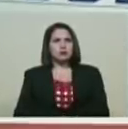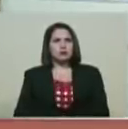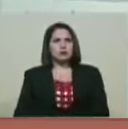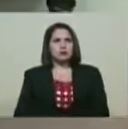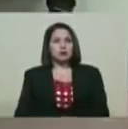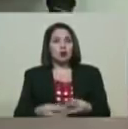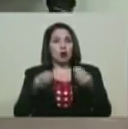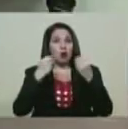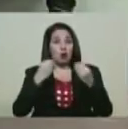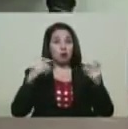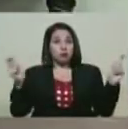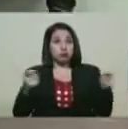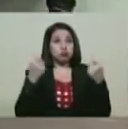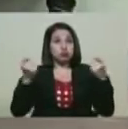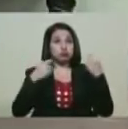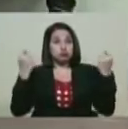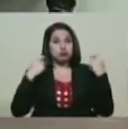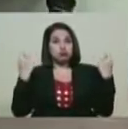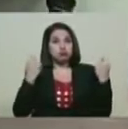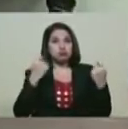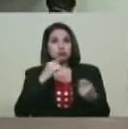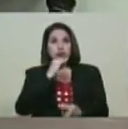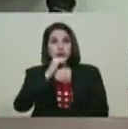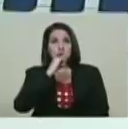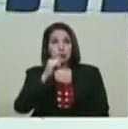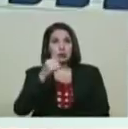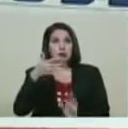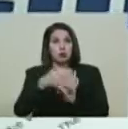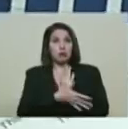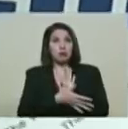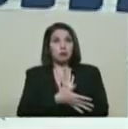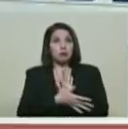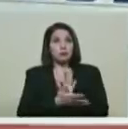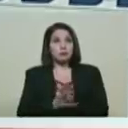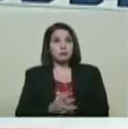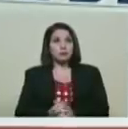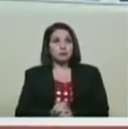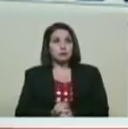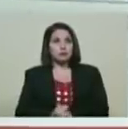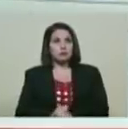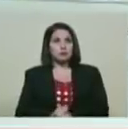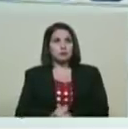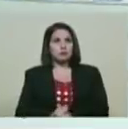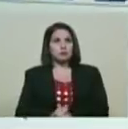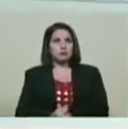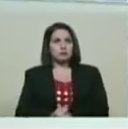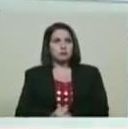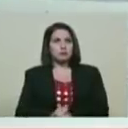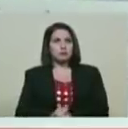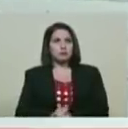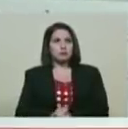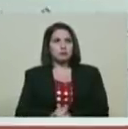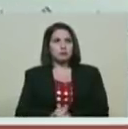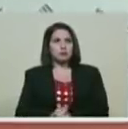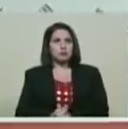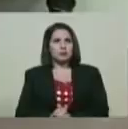de comunicación en noticias negativas, en campaña contra Venezuela, Bloomberg. ¿Saben ustedes qué es Bloomberg?